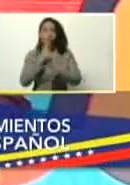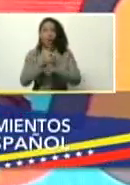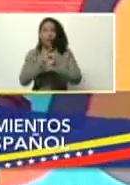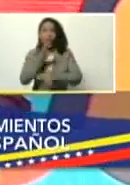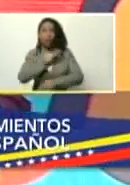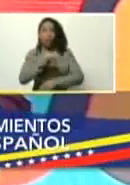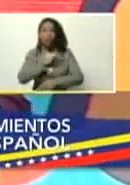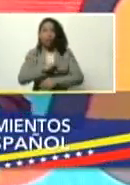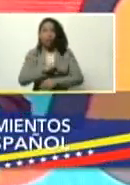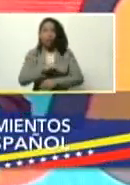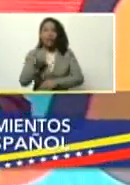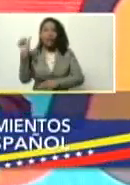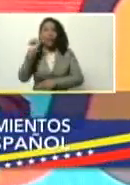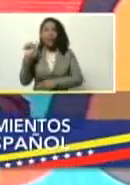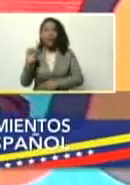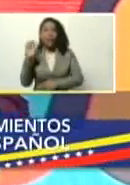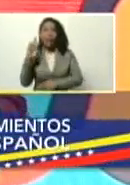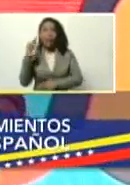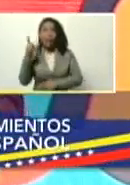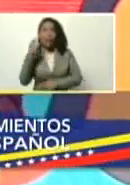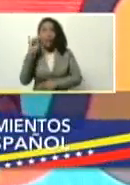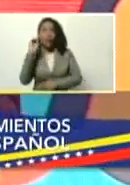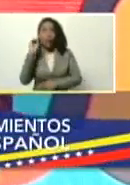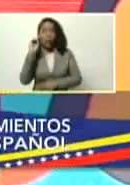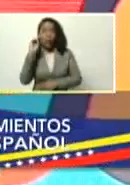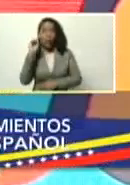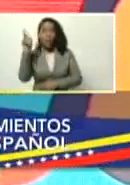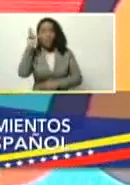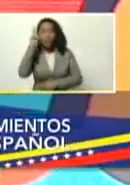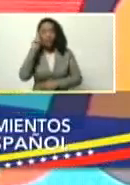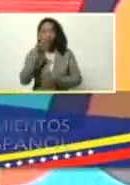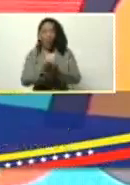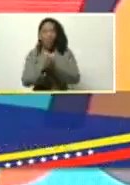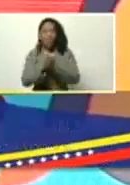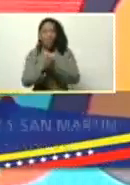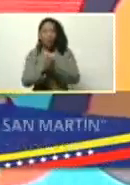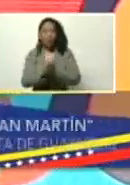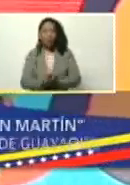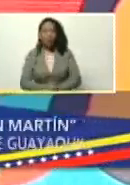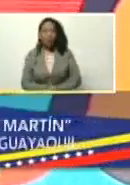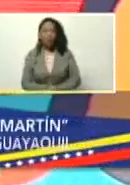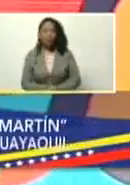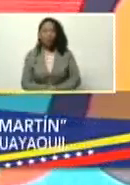Por favor, Sergio Rodríguez, compañero, profesor.